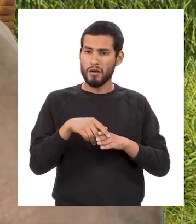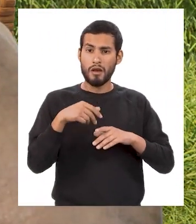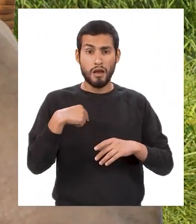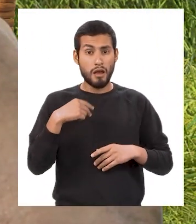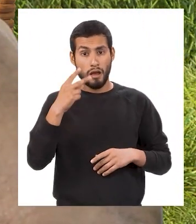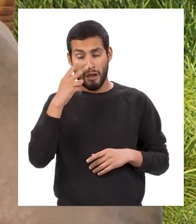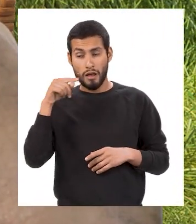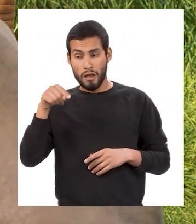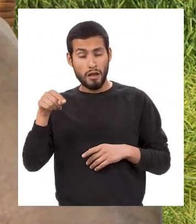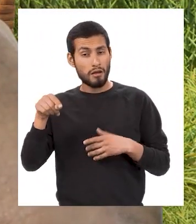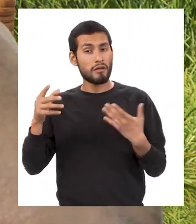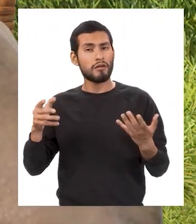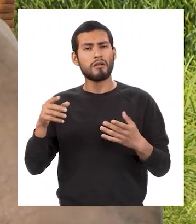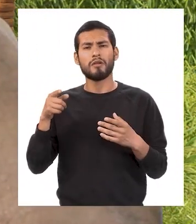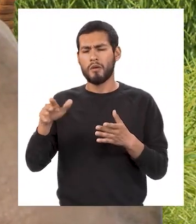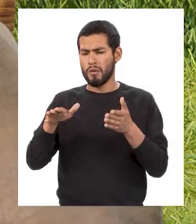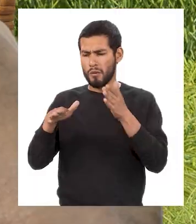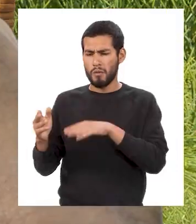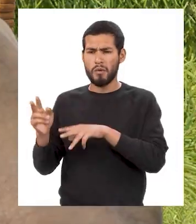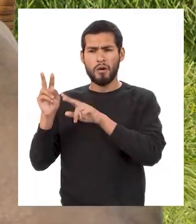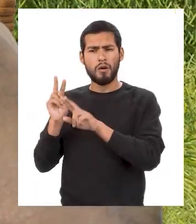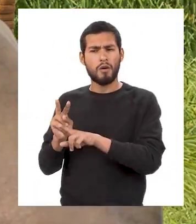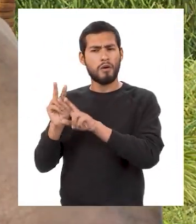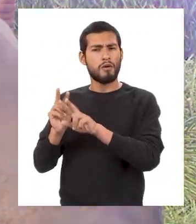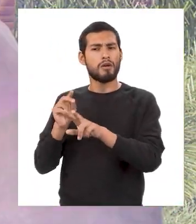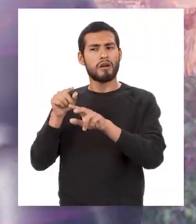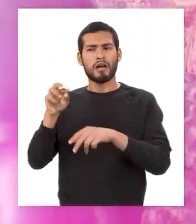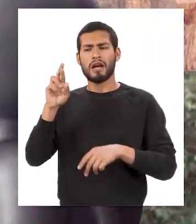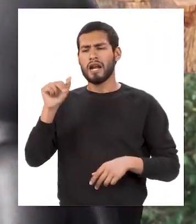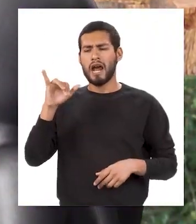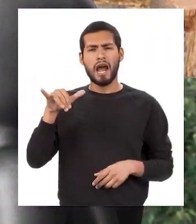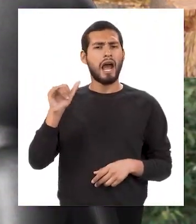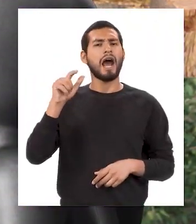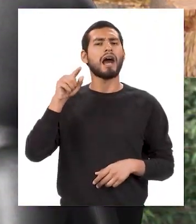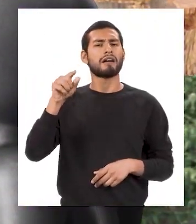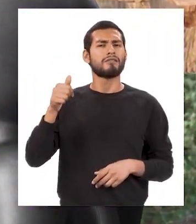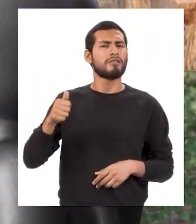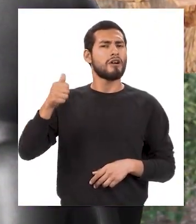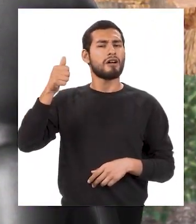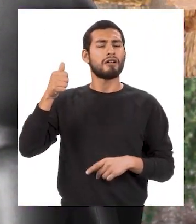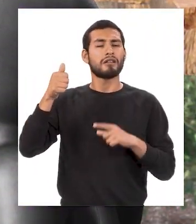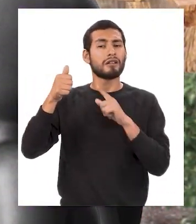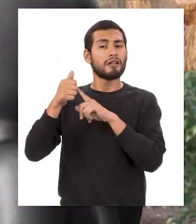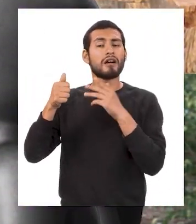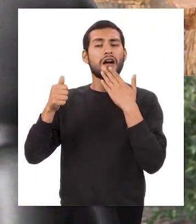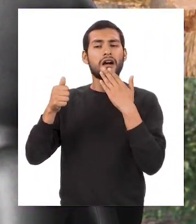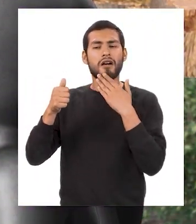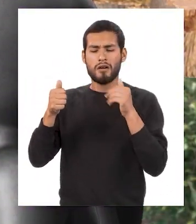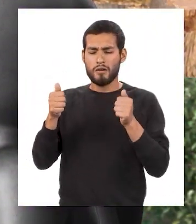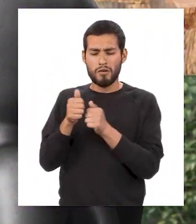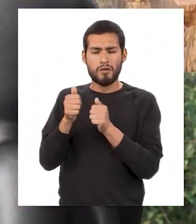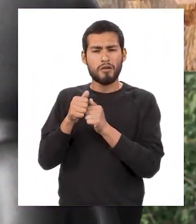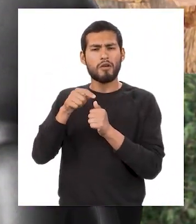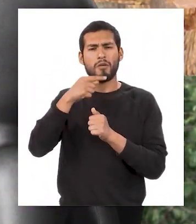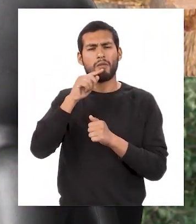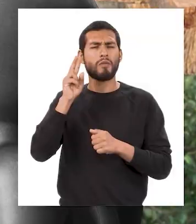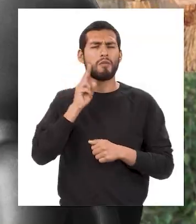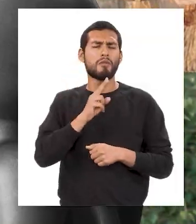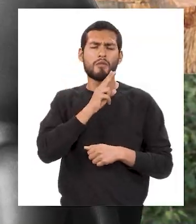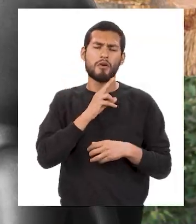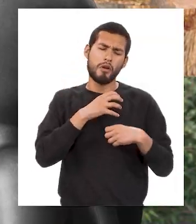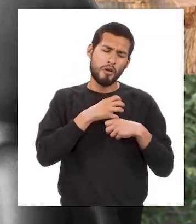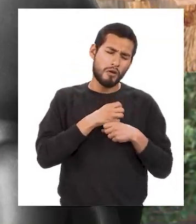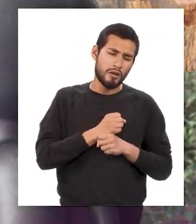el camino, vieron una procesión que llevaba un muerto. Era un rajá. Junto a él, llevaban a una